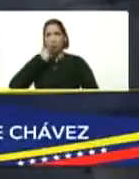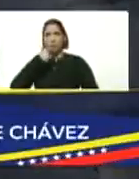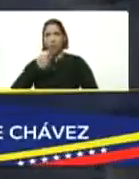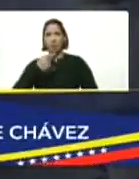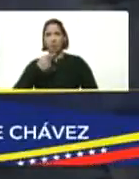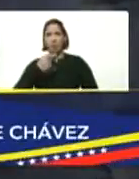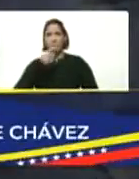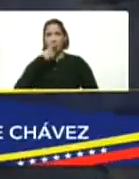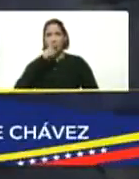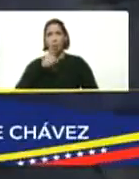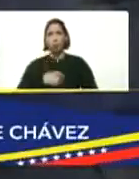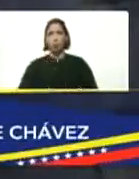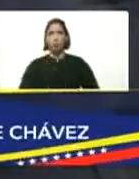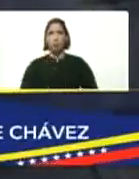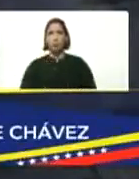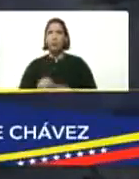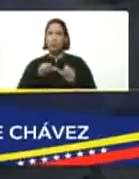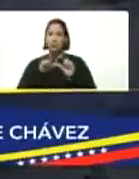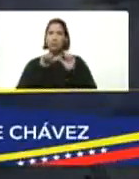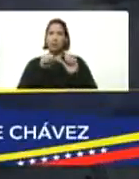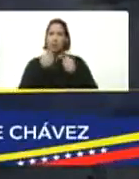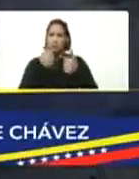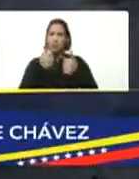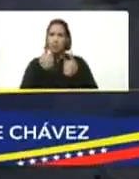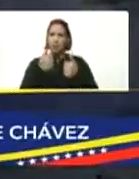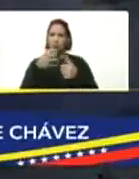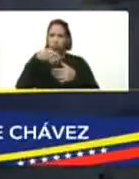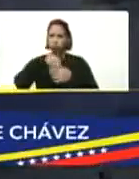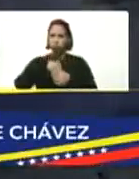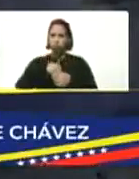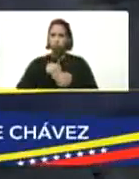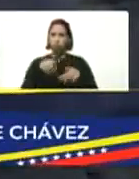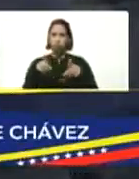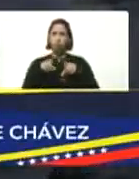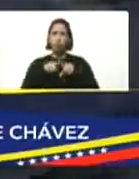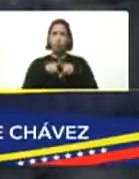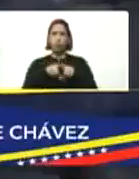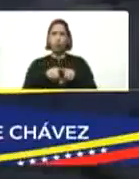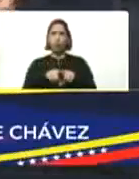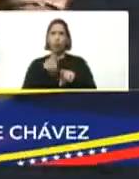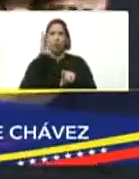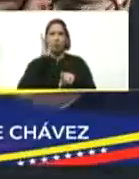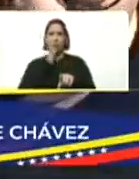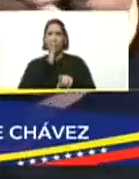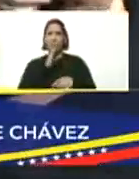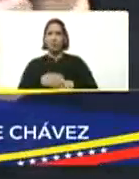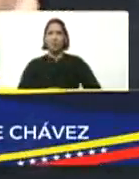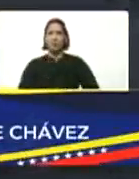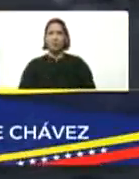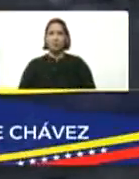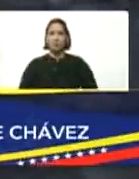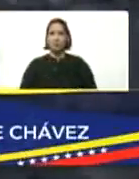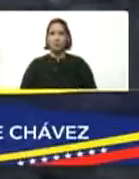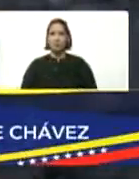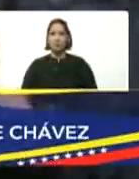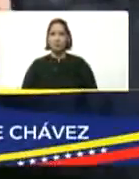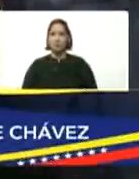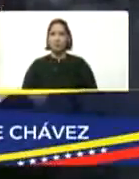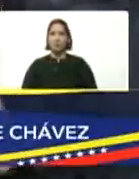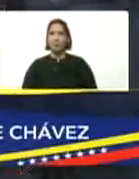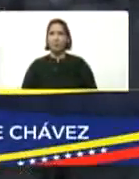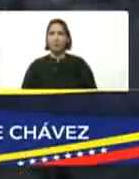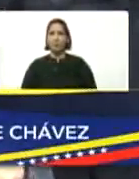Nicolás, sigue ahí, que vas bien, seguramente igualas a Miguel Ángel Capriles. Bueno, era otra